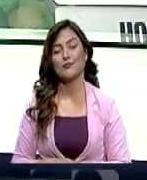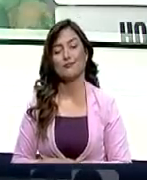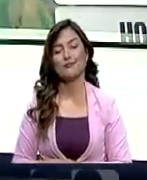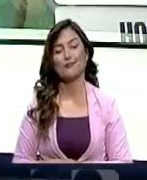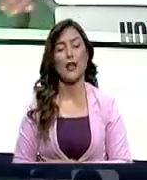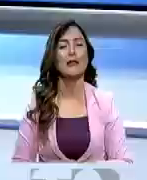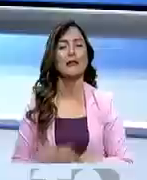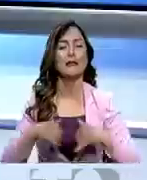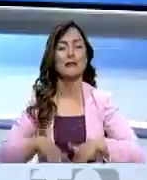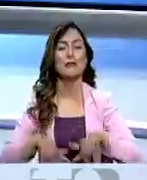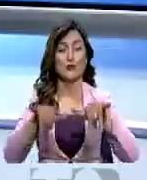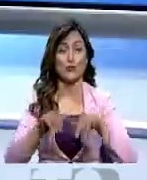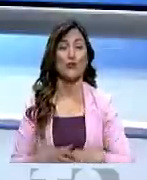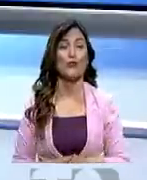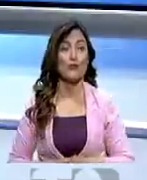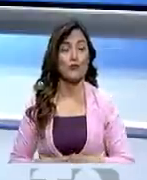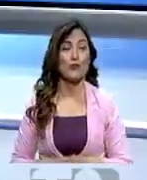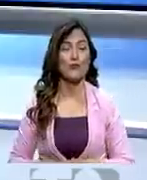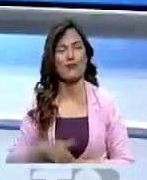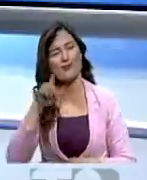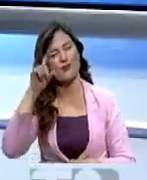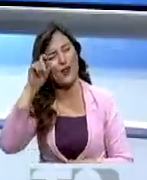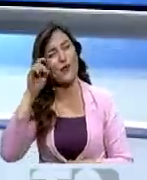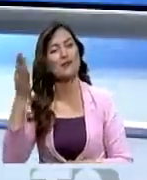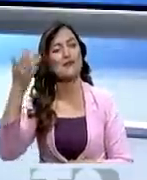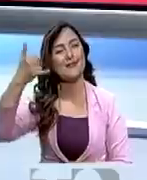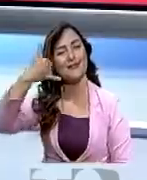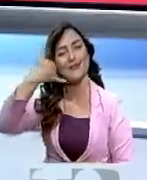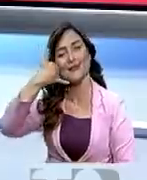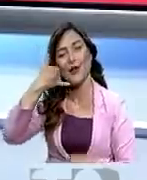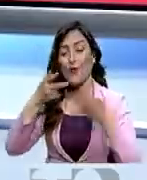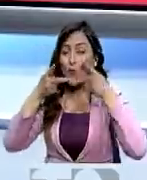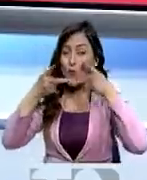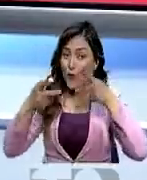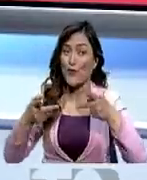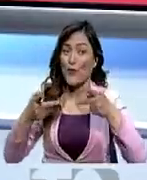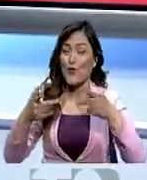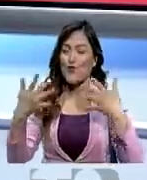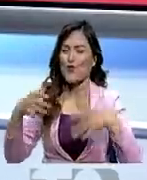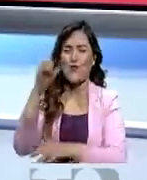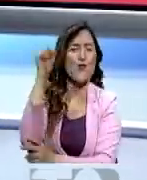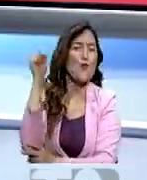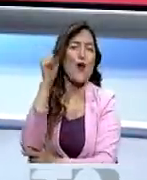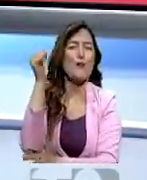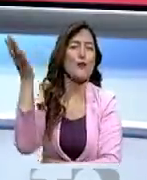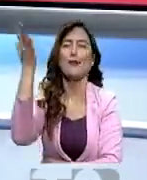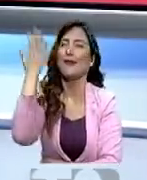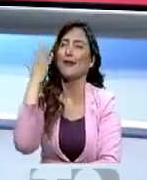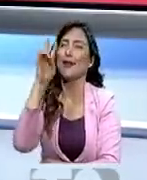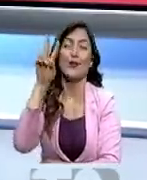necesitan. Vamos a continuar con más. ¿Se acuerdan de los teléfonos públicos que tuvieron su auge a partir del año